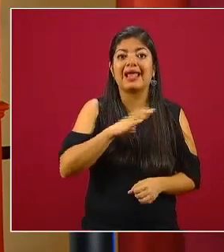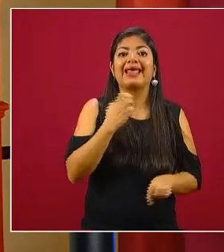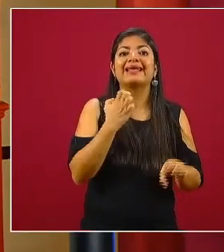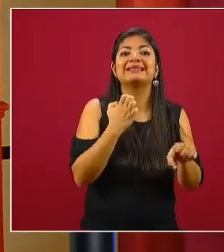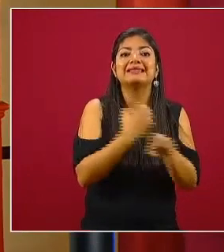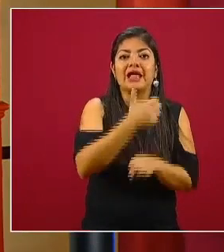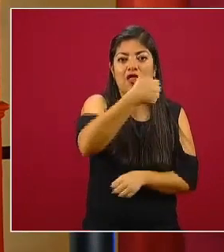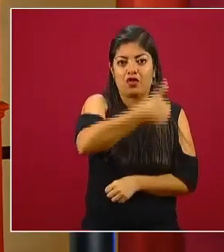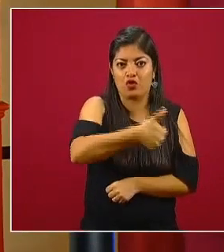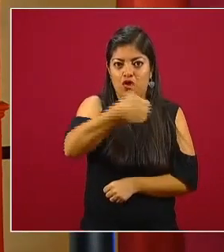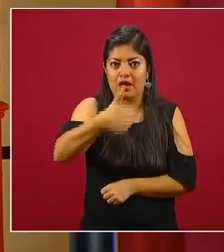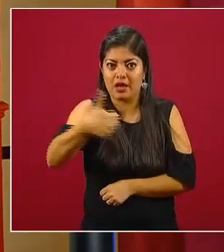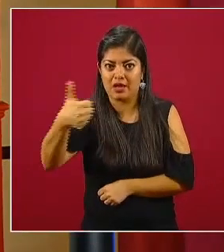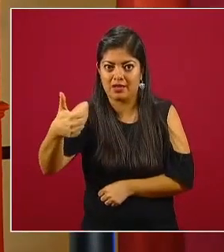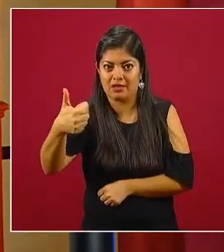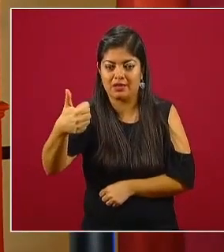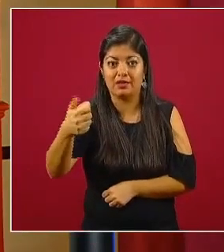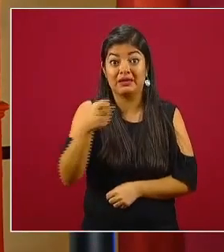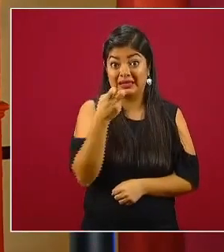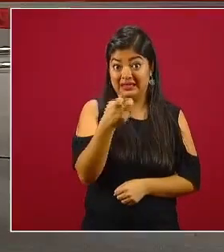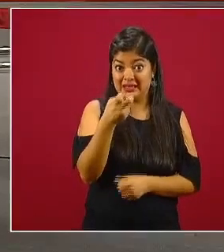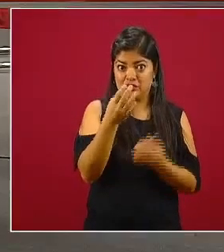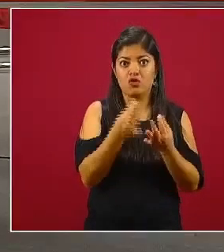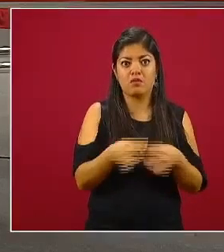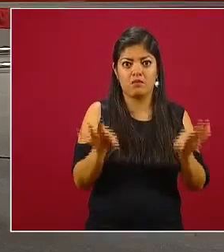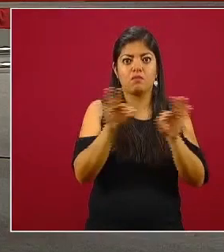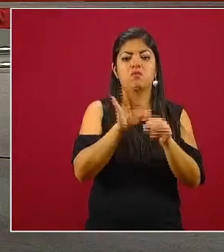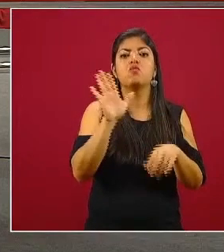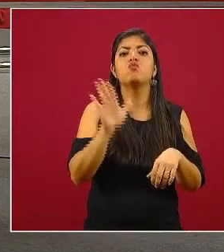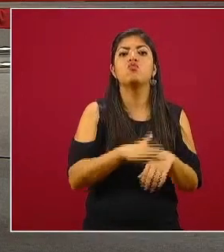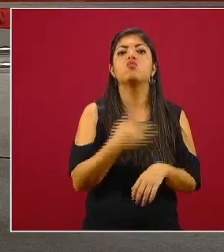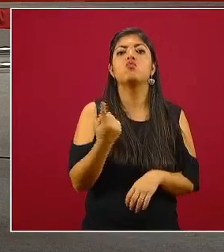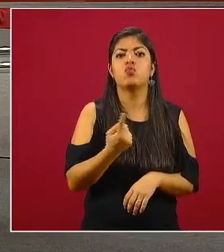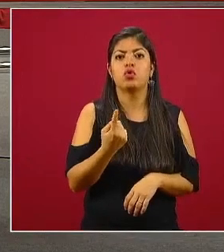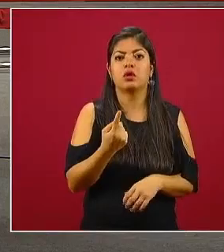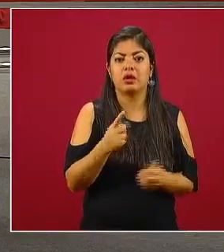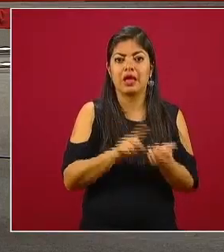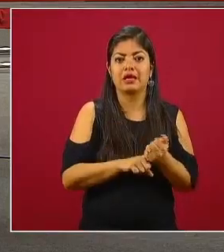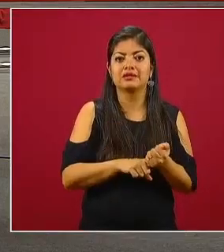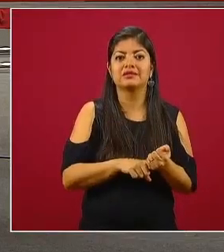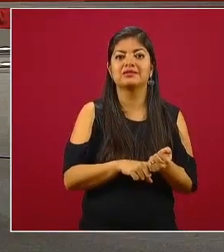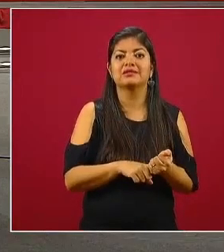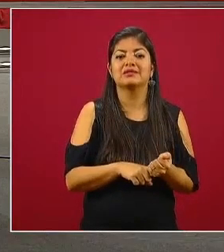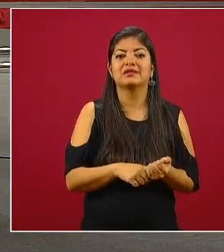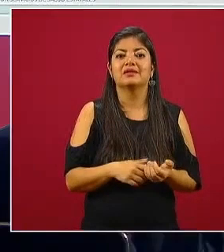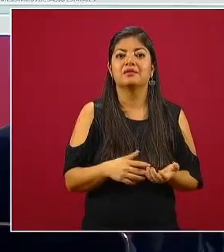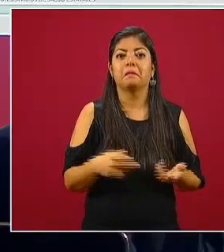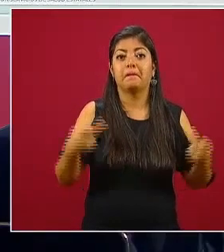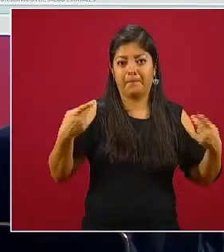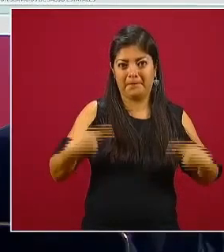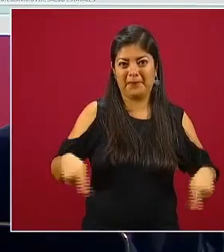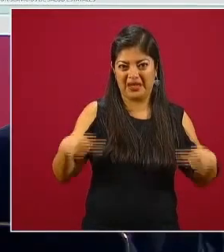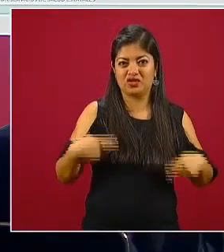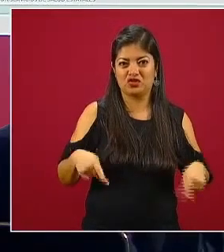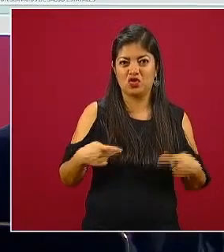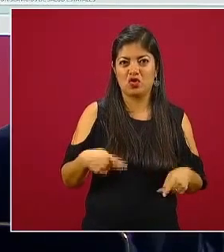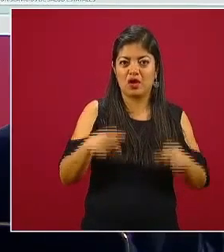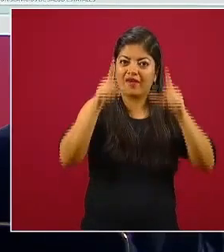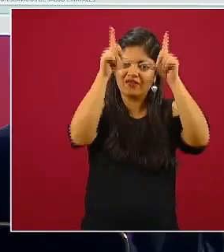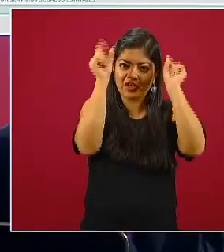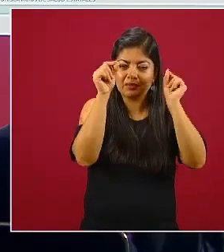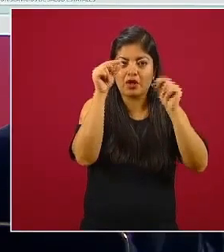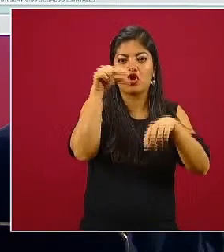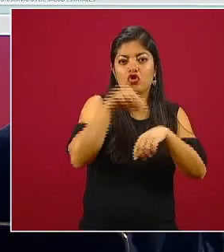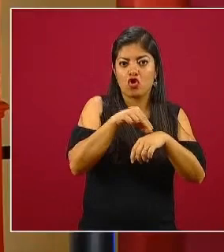federativa. Entonces, esto es muy importante porque la perspectiva que tiene el personal de salud es una